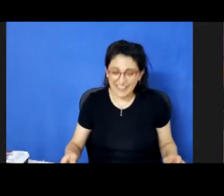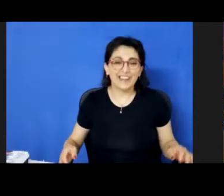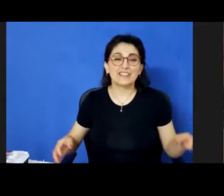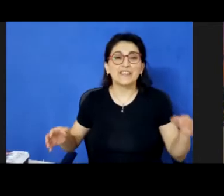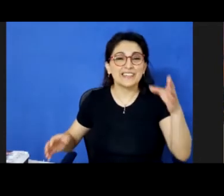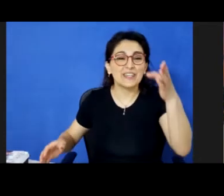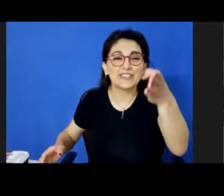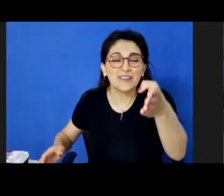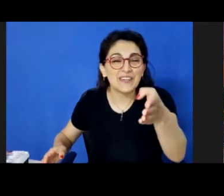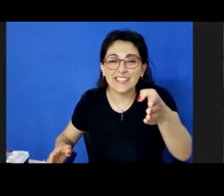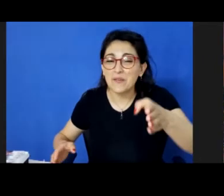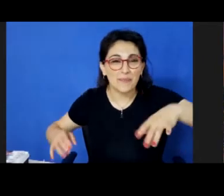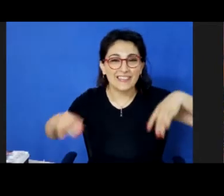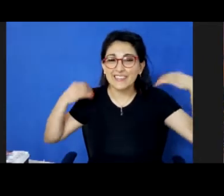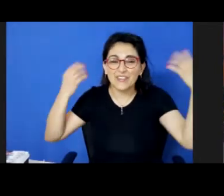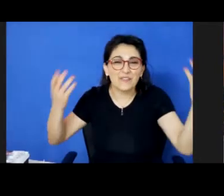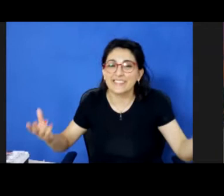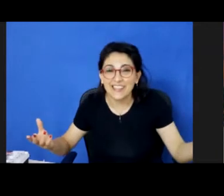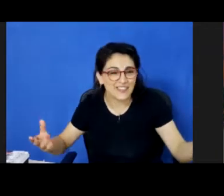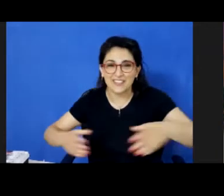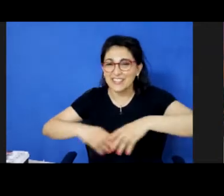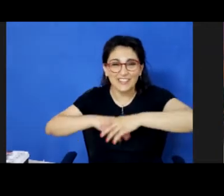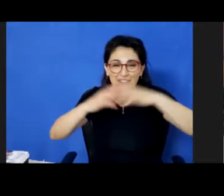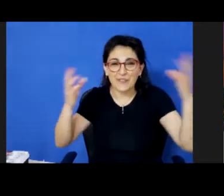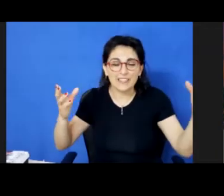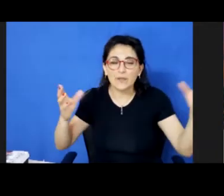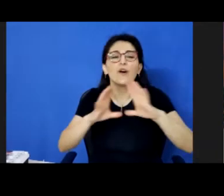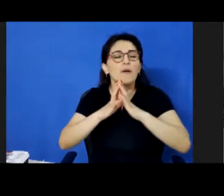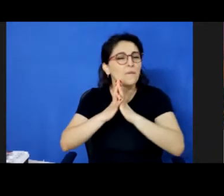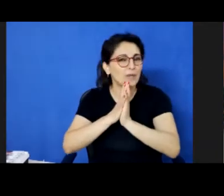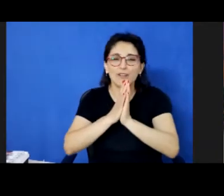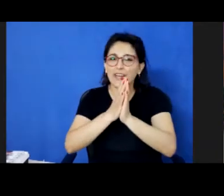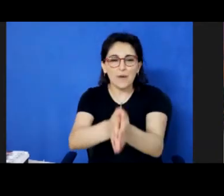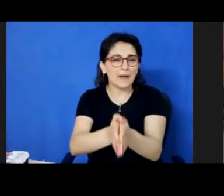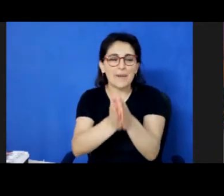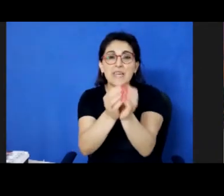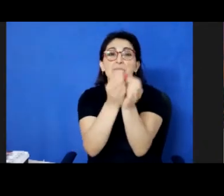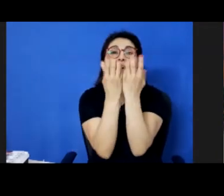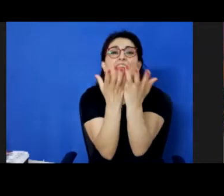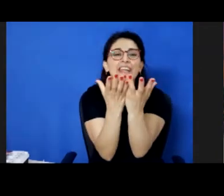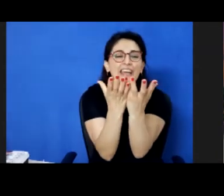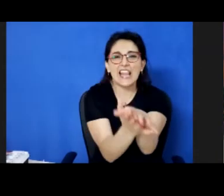Agua mineral. Todavía tenemos pendiente los festejos, y lo tenemos pendiente, pero lo dejamos para despedir el